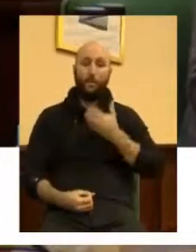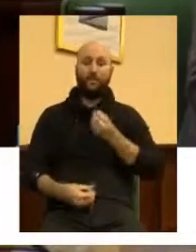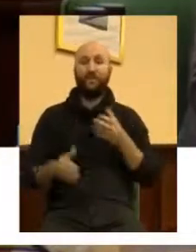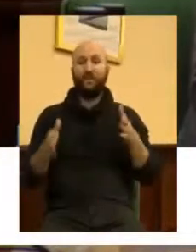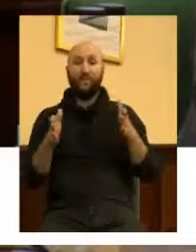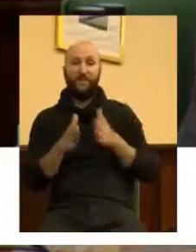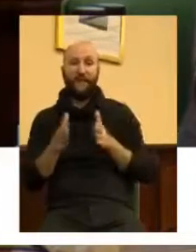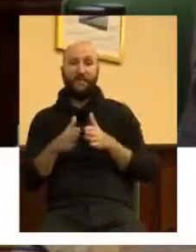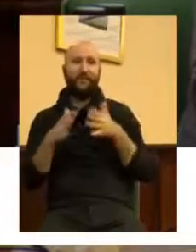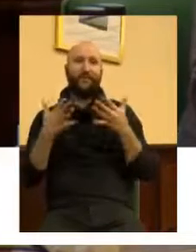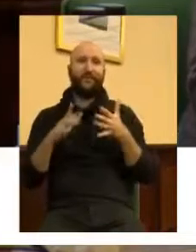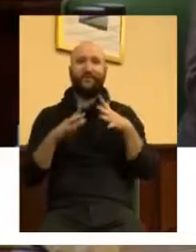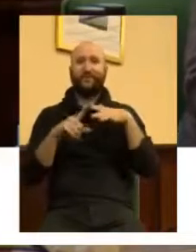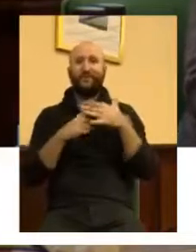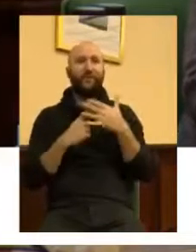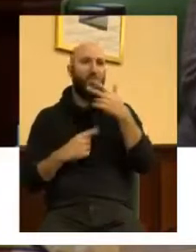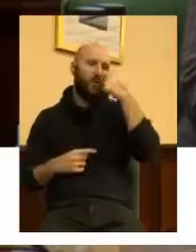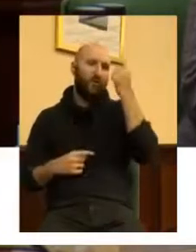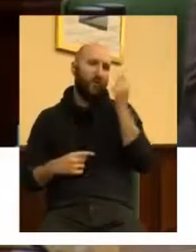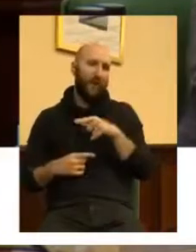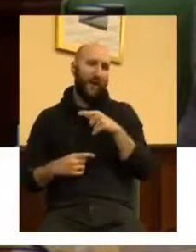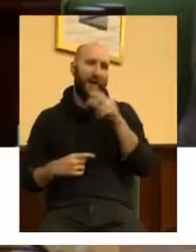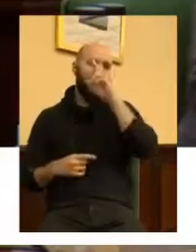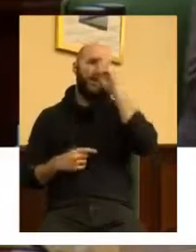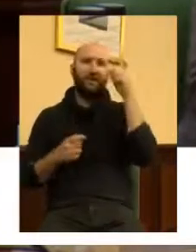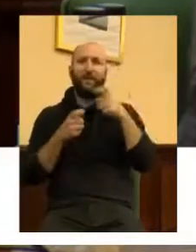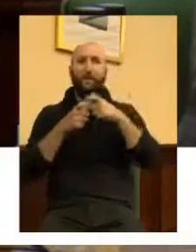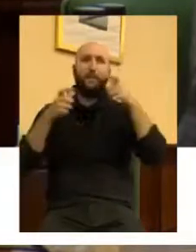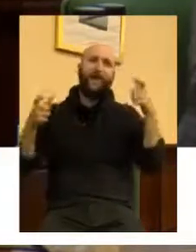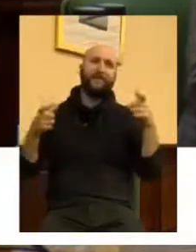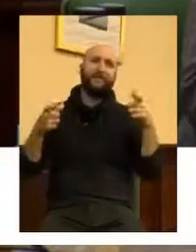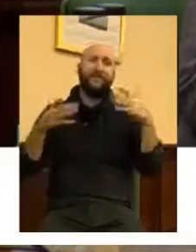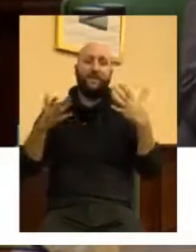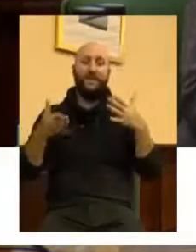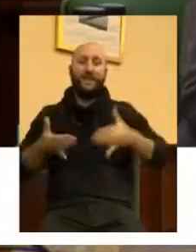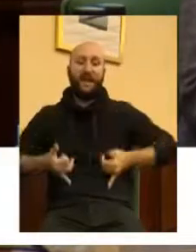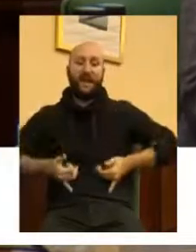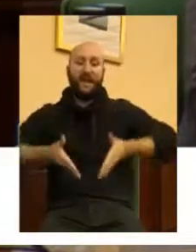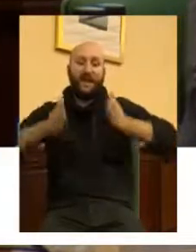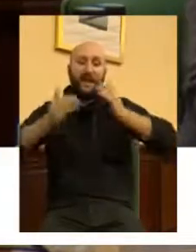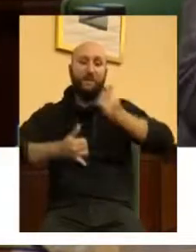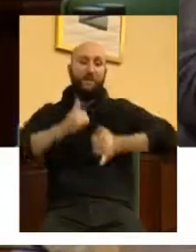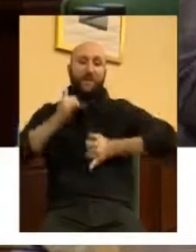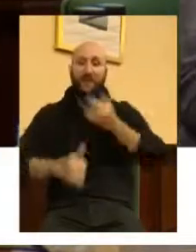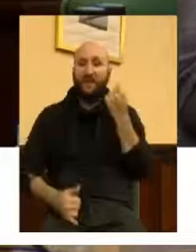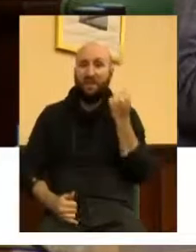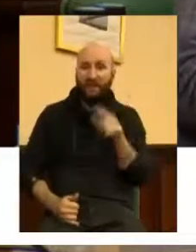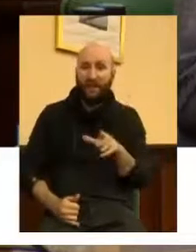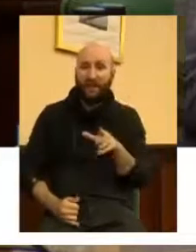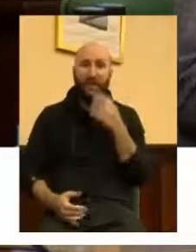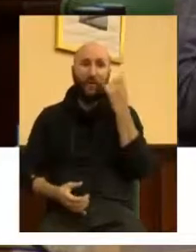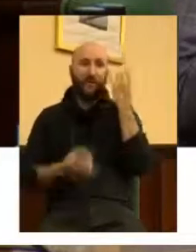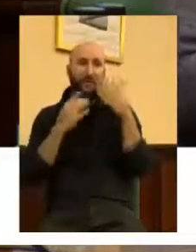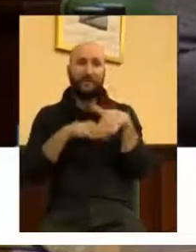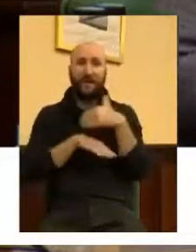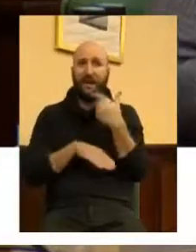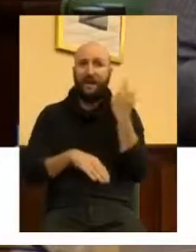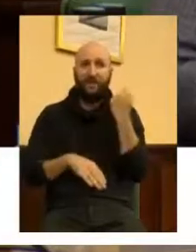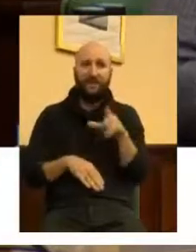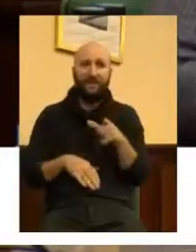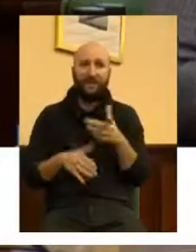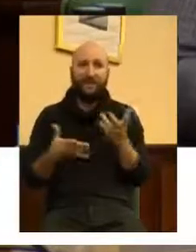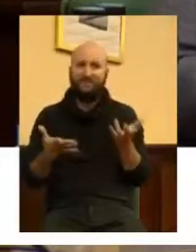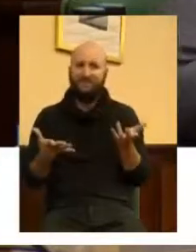para aquí no vale. O sea, como somos menos que en Madrid, aquí no hacen falta carriles bici, ni hace falta actividades en la calle. No lo he